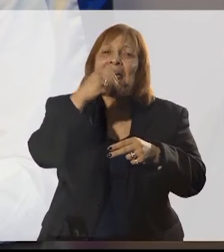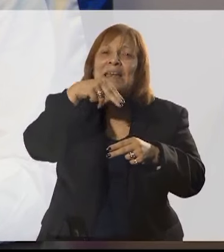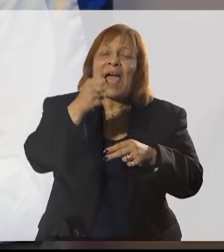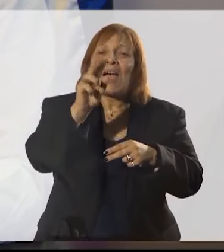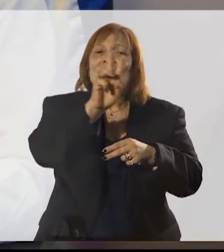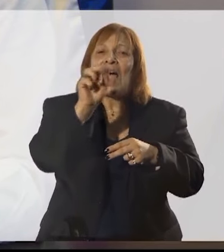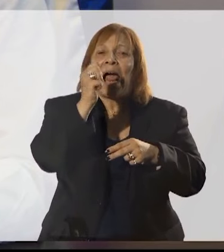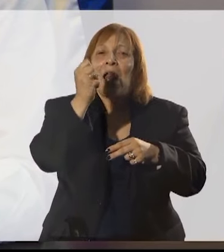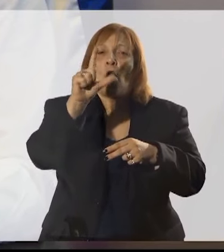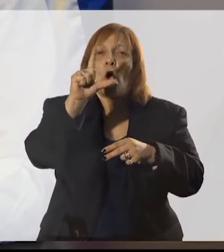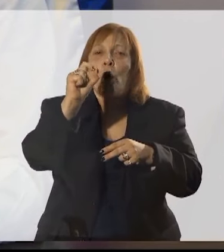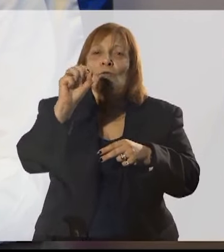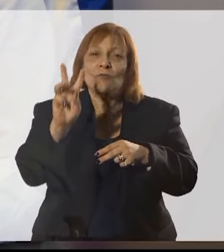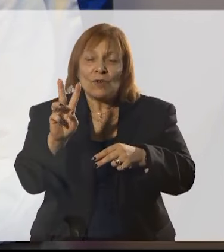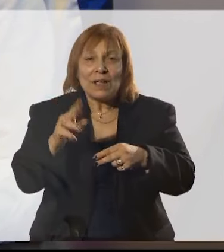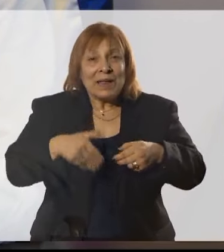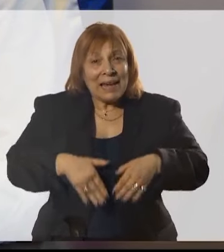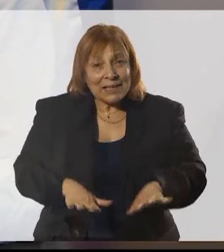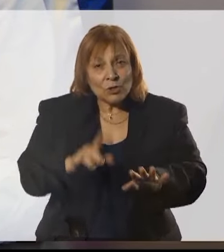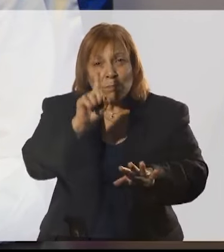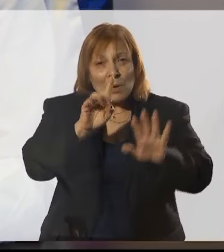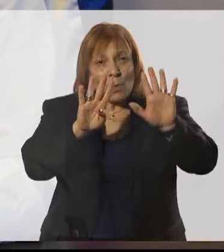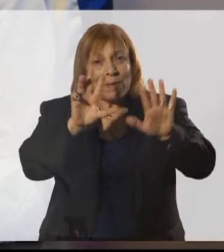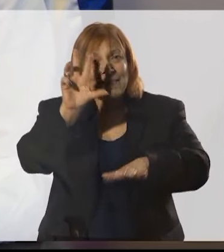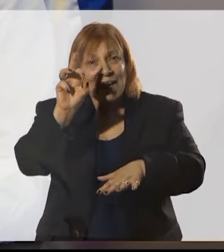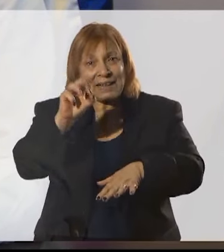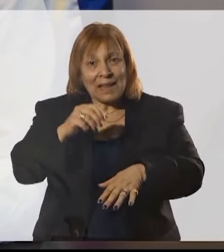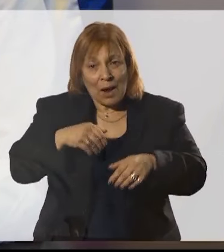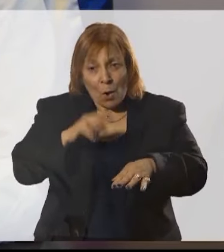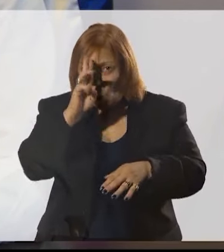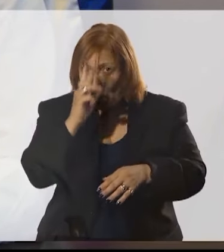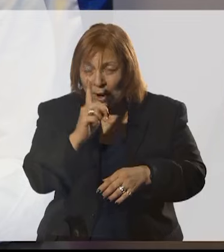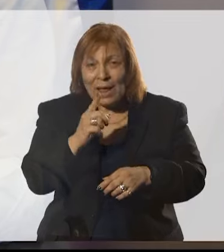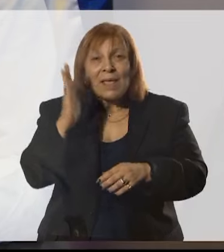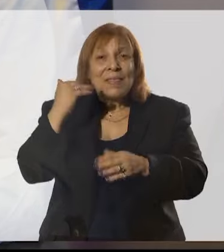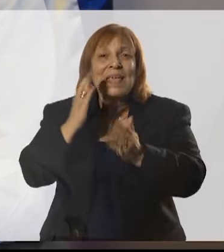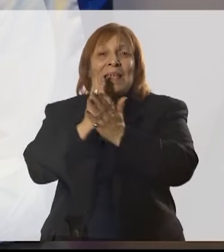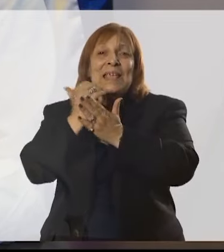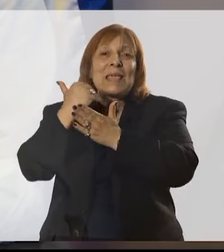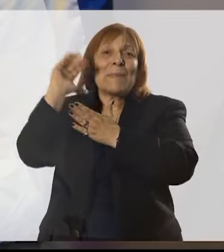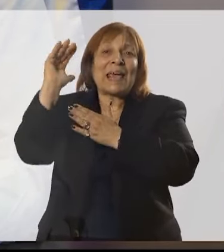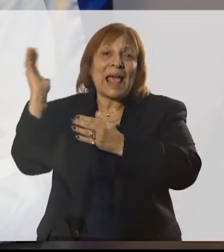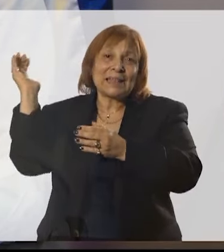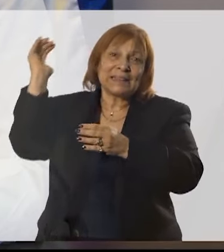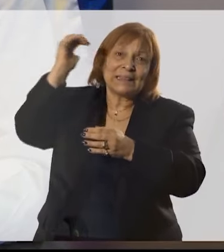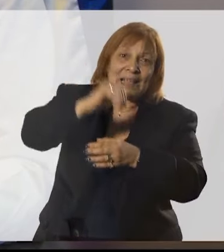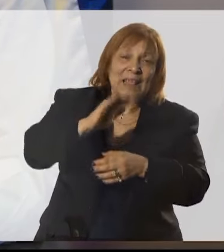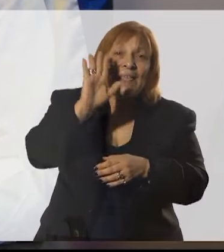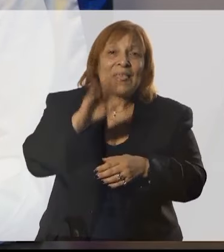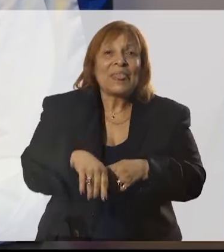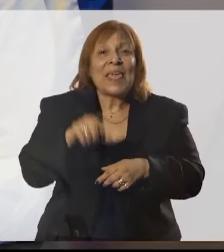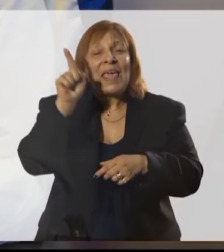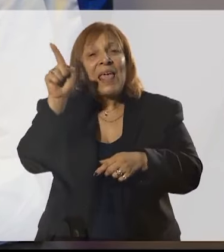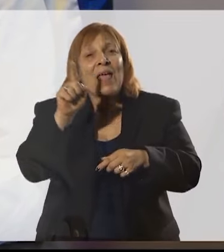Ana balov niña nacida en Uruguay en 1930 hija de inmigrantes judíos que por razones